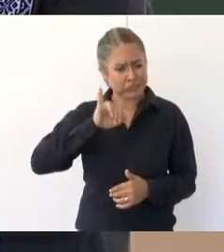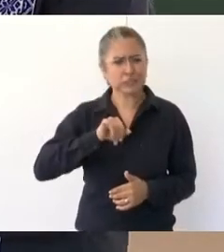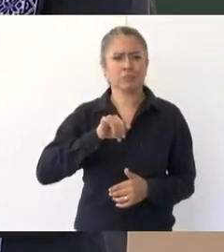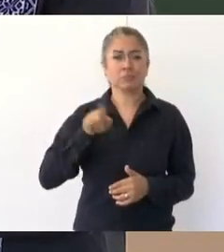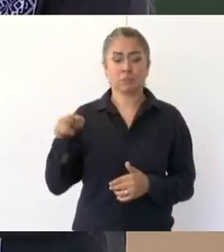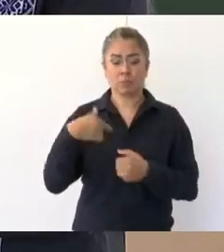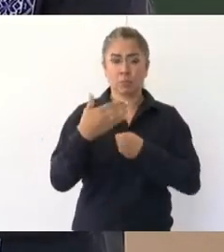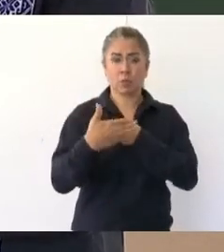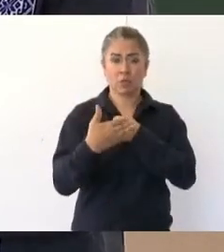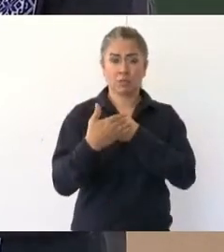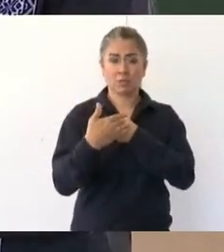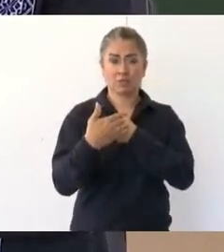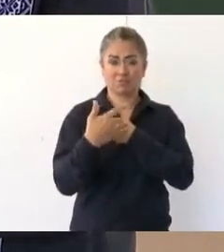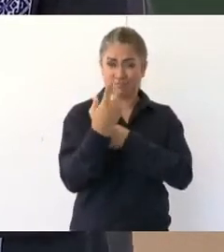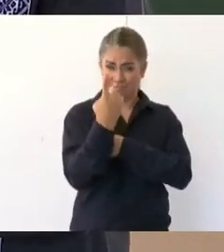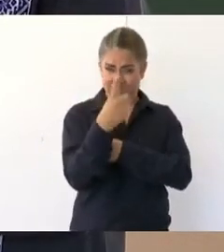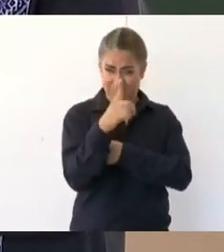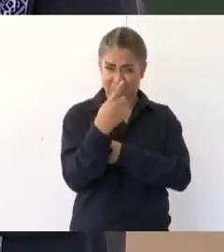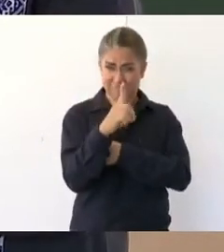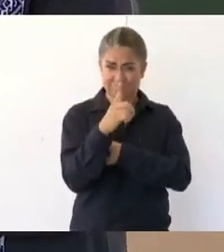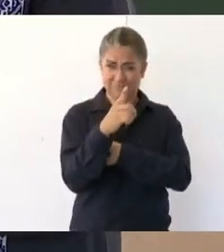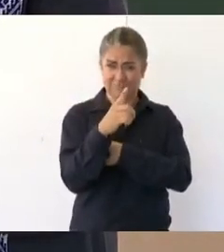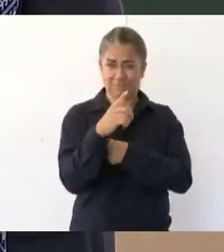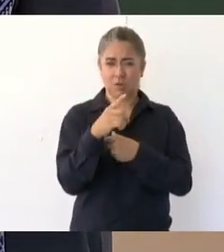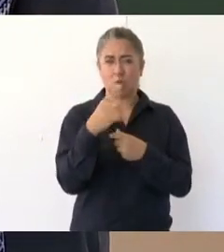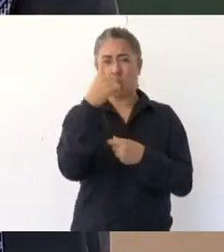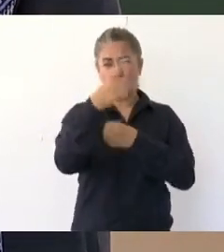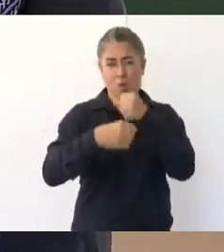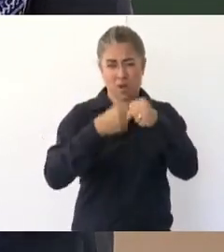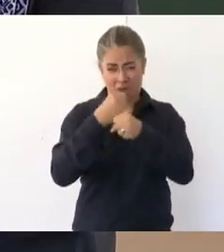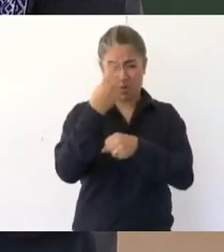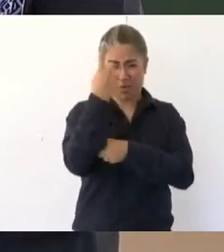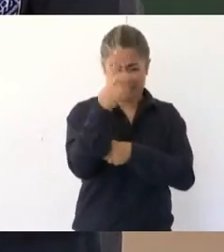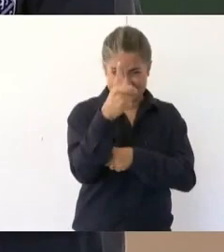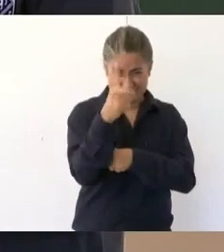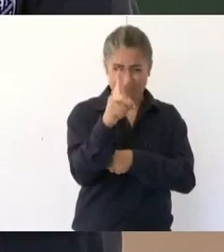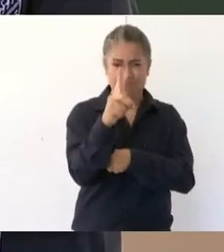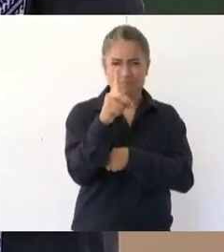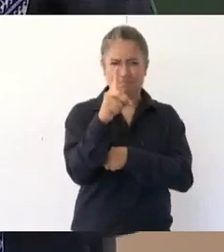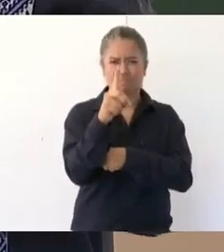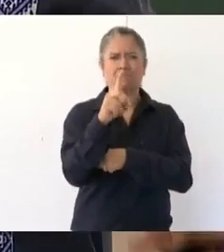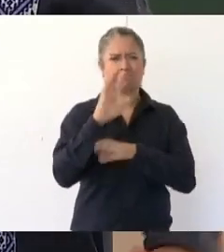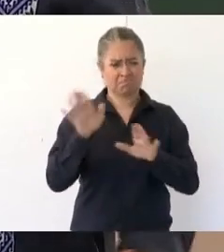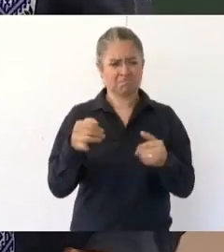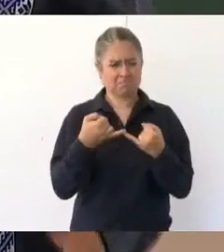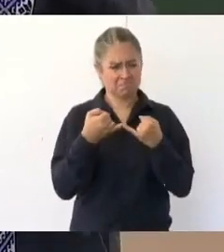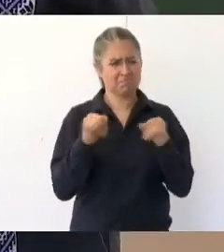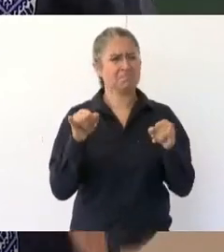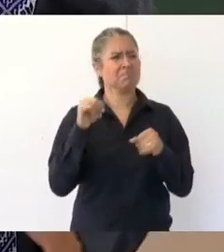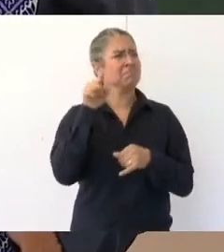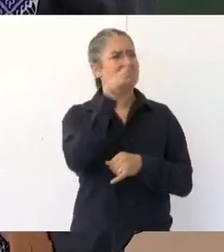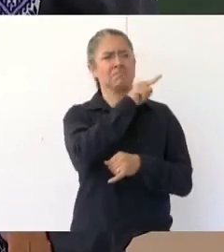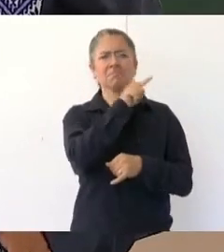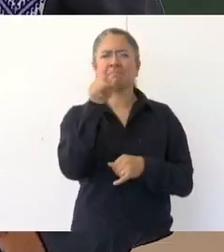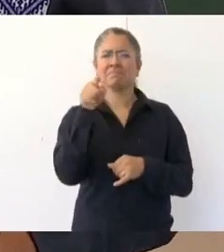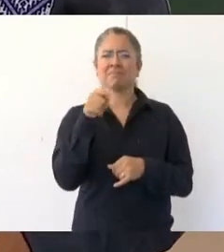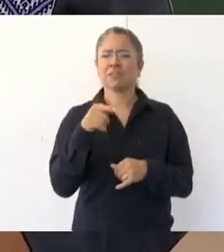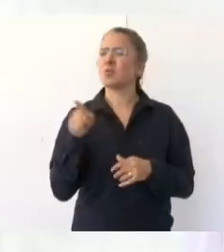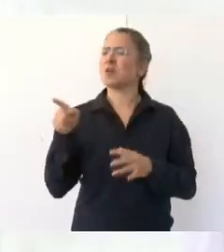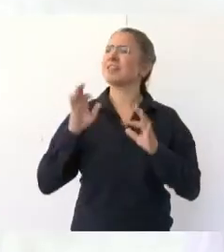en diciembre del año próximo vamos a estar inaugurando. Esté tranquilo que sí va a